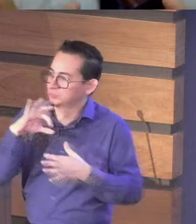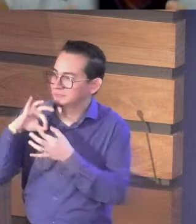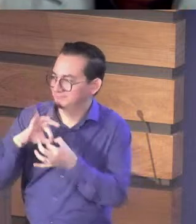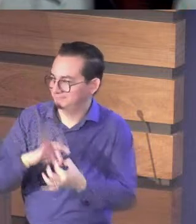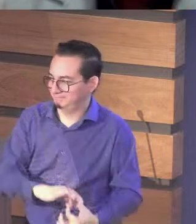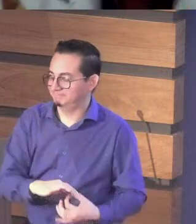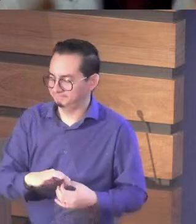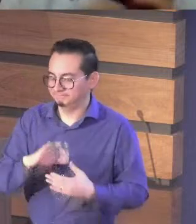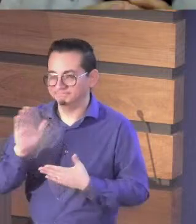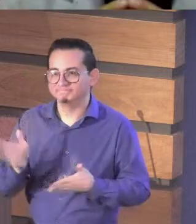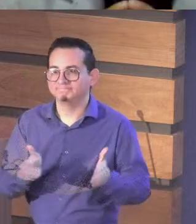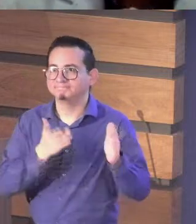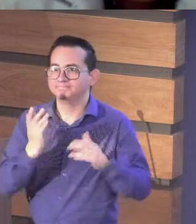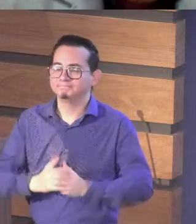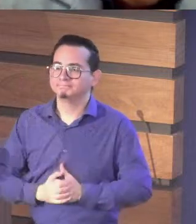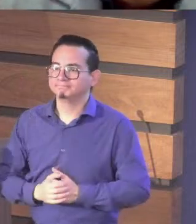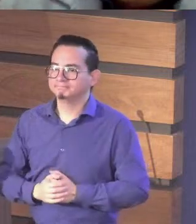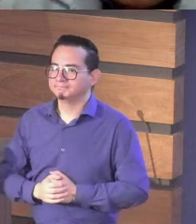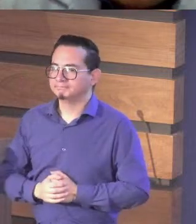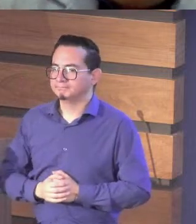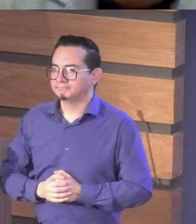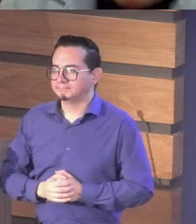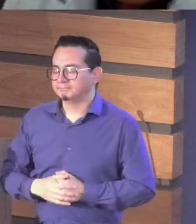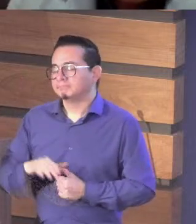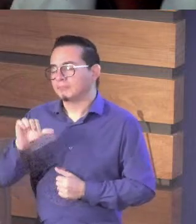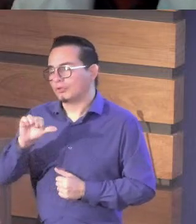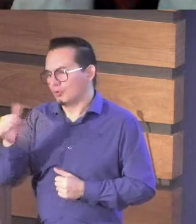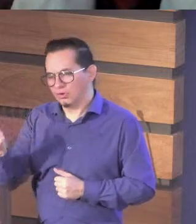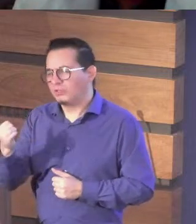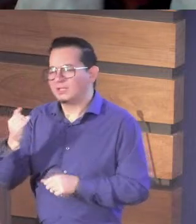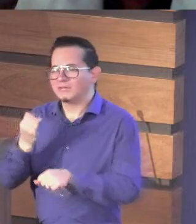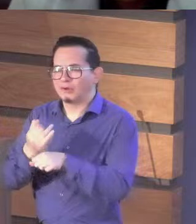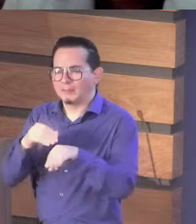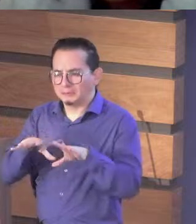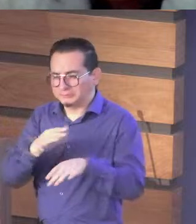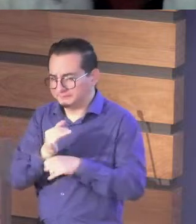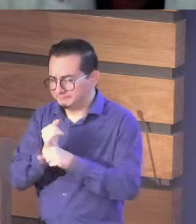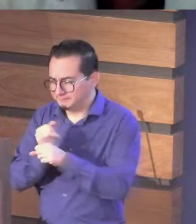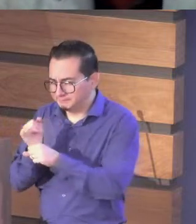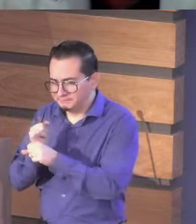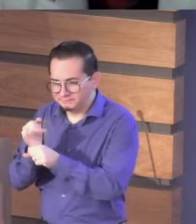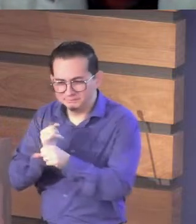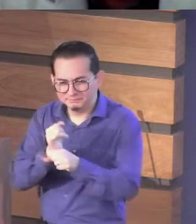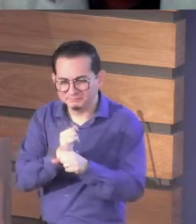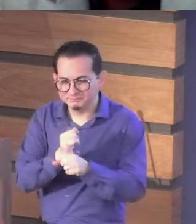Otros datos que se obtuvo, por ejemplo, los rangos a los que están expuestos